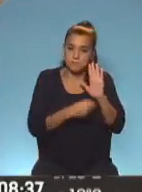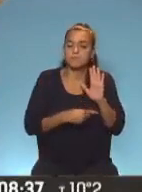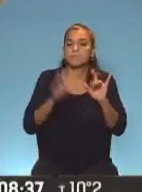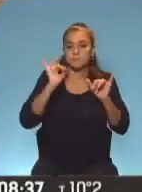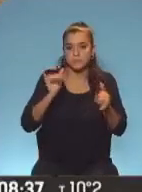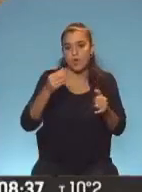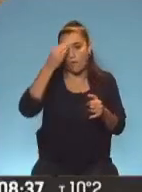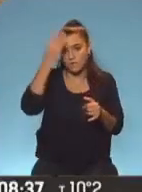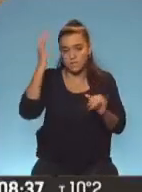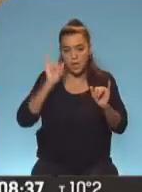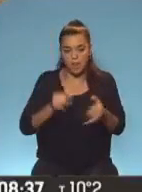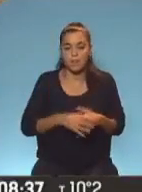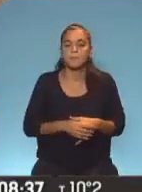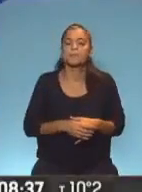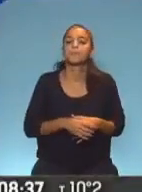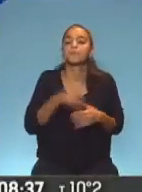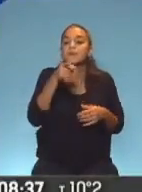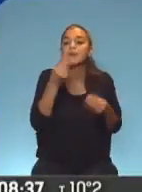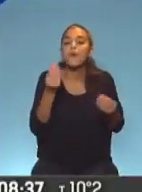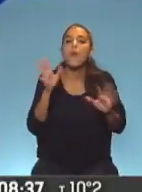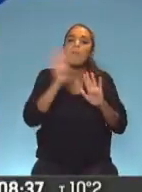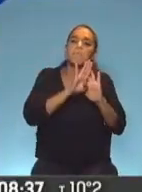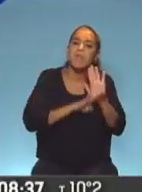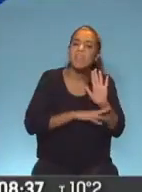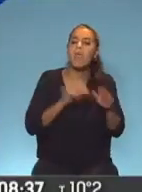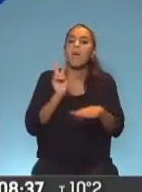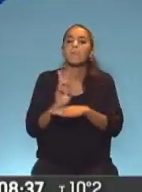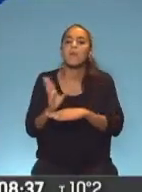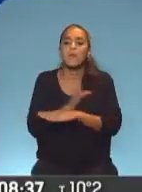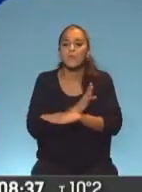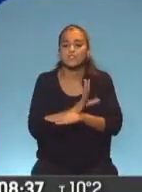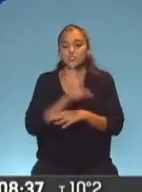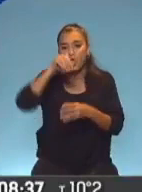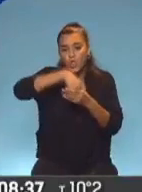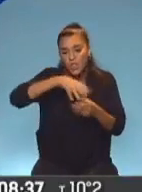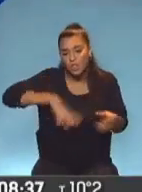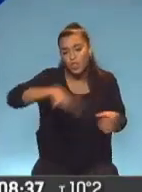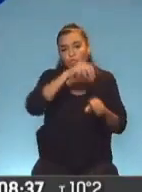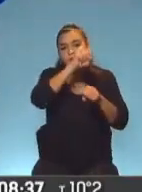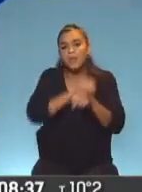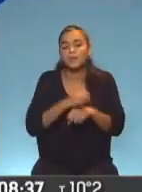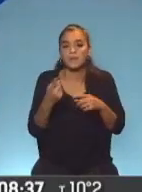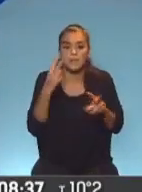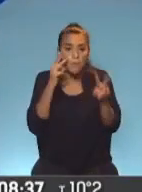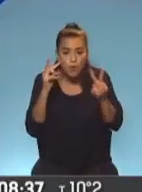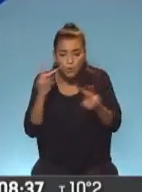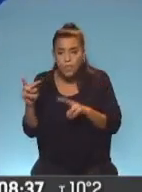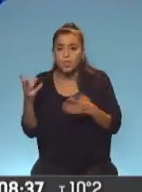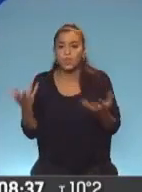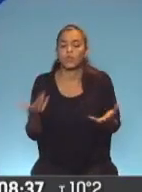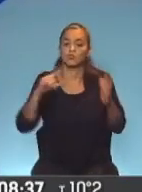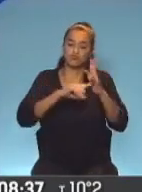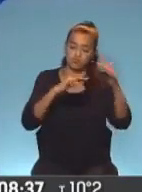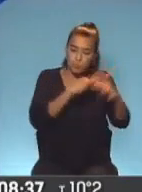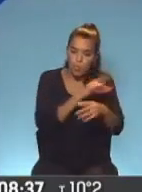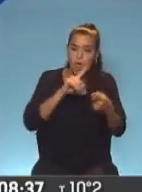reconocidos oficialmente. Doctor Borda, ¿qué tipo de medidas de prevención se toman en las unidades penitenciarias? Estamos viendo que en la Ciudad de